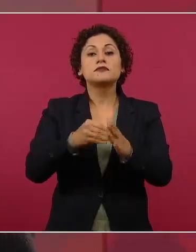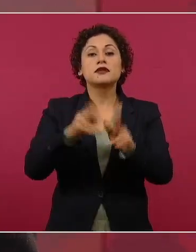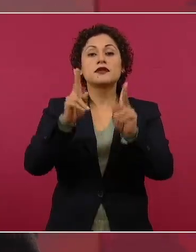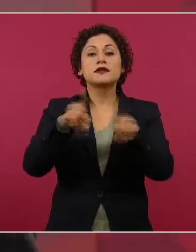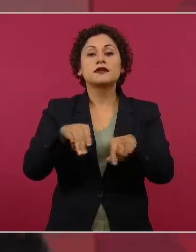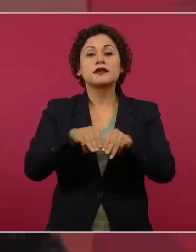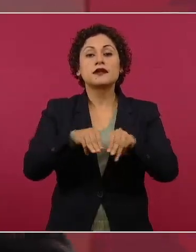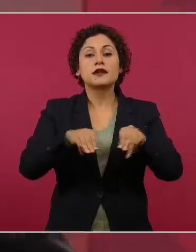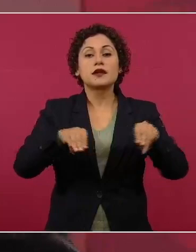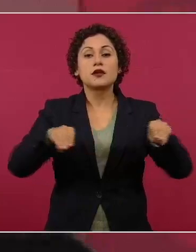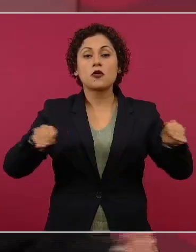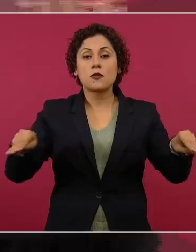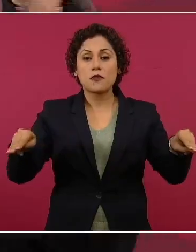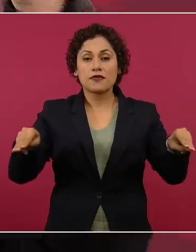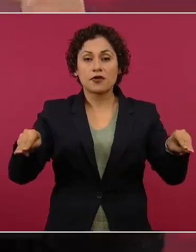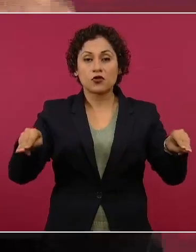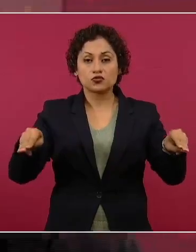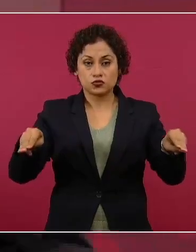de